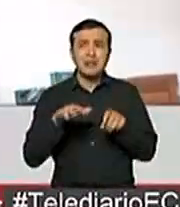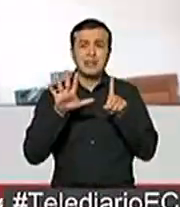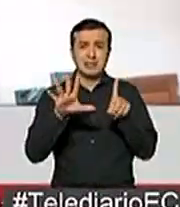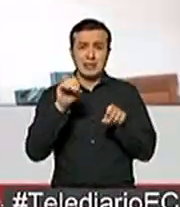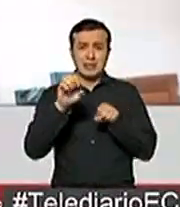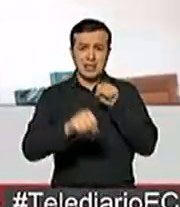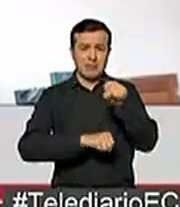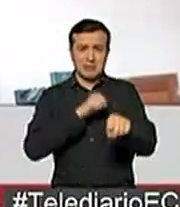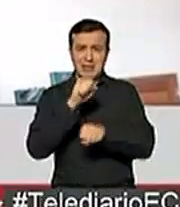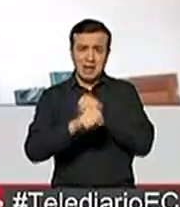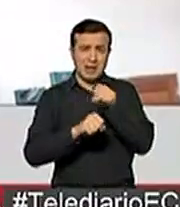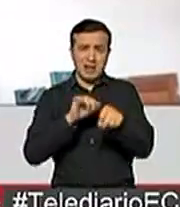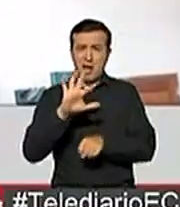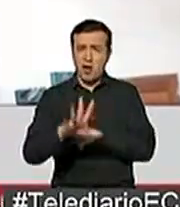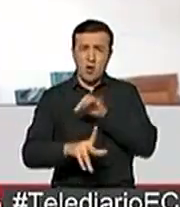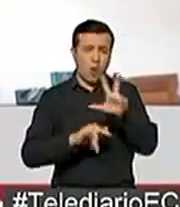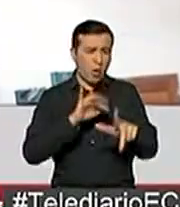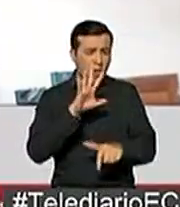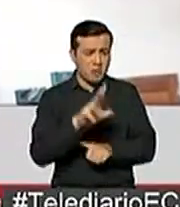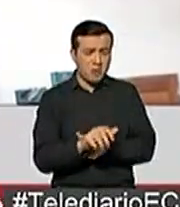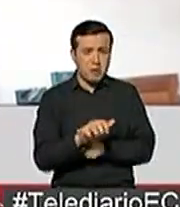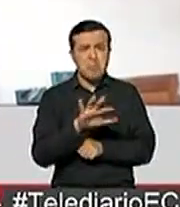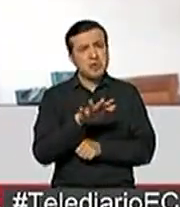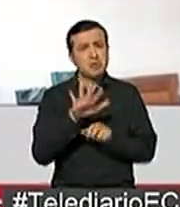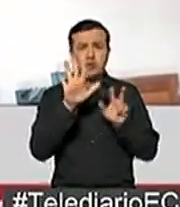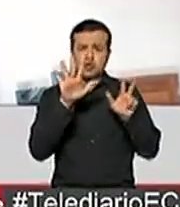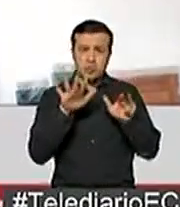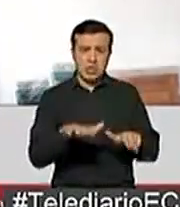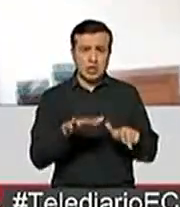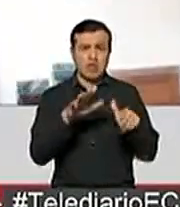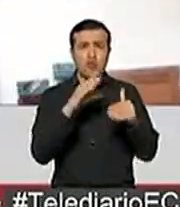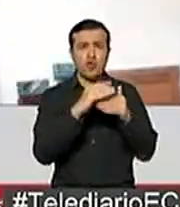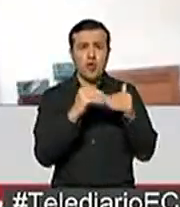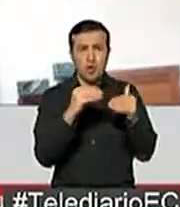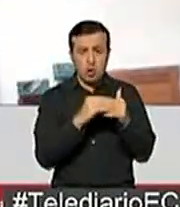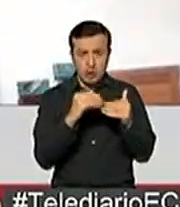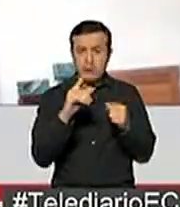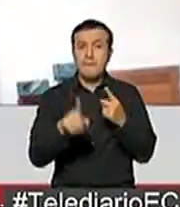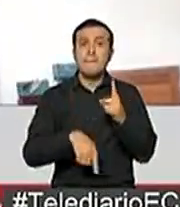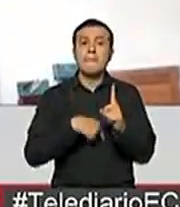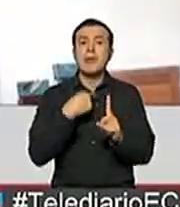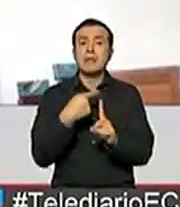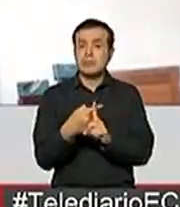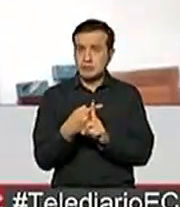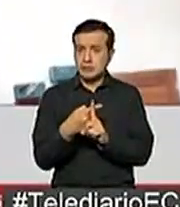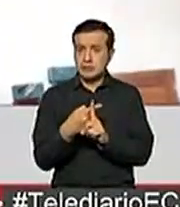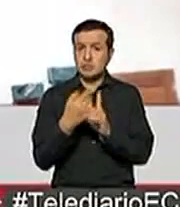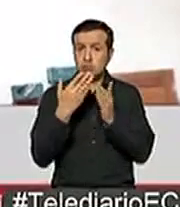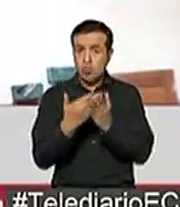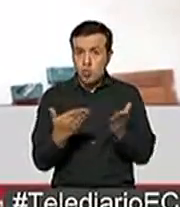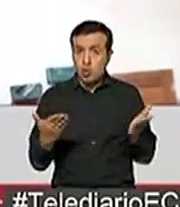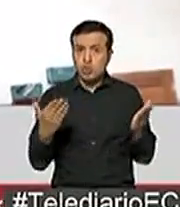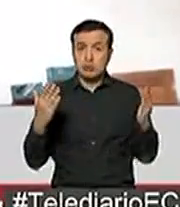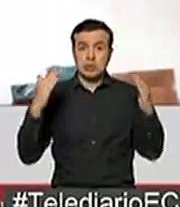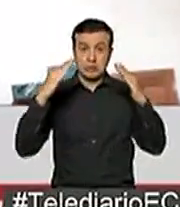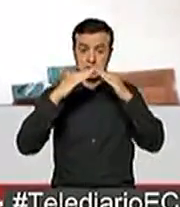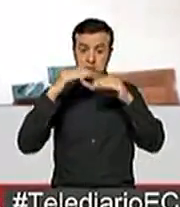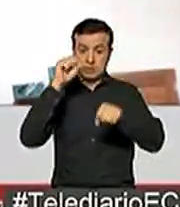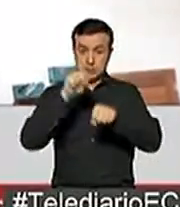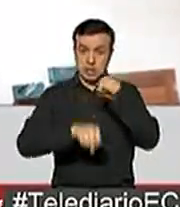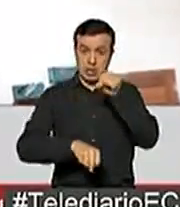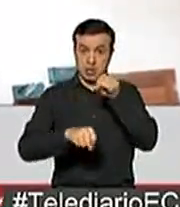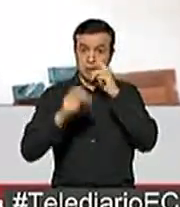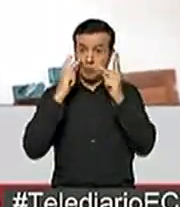bicicletas que pueden ser 8.000 dólares por decir aparte de eso los daños de la infraestructura que tuve